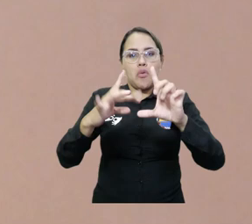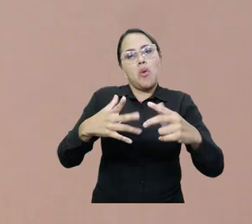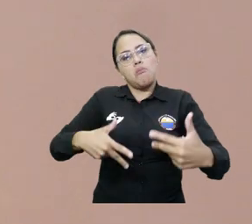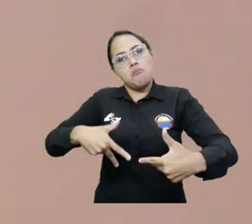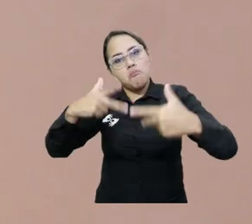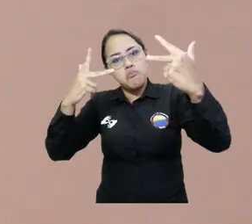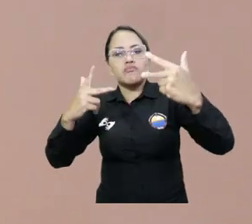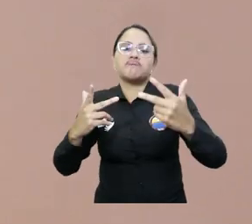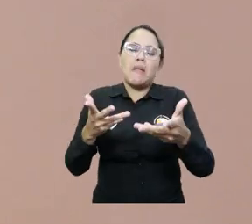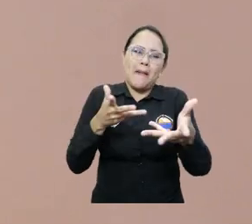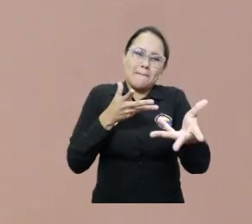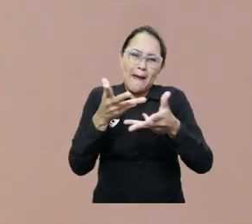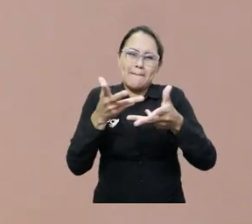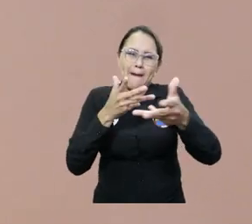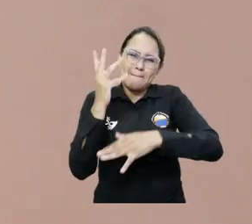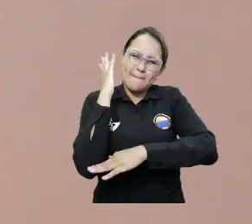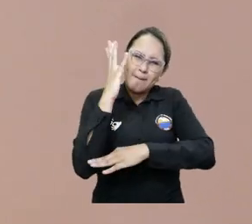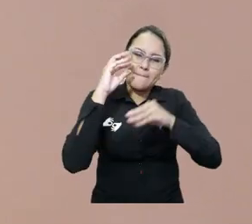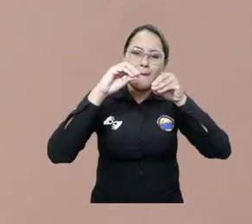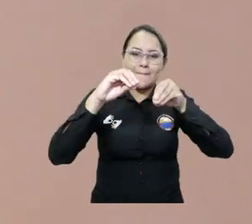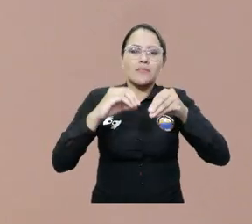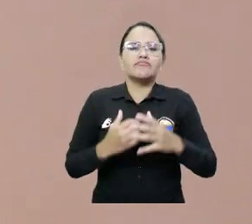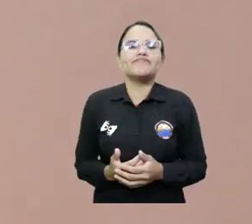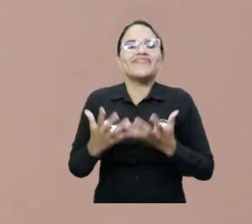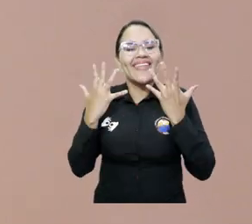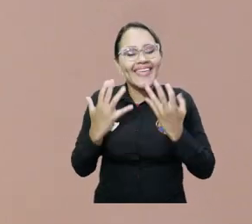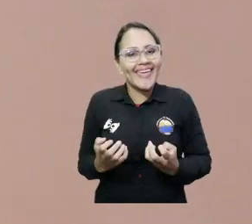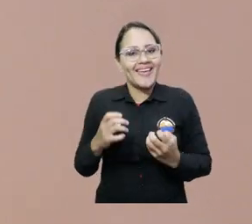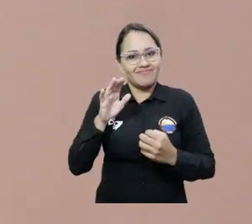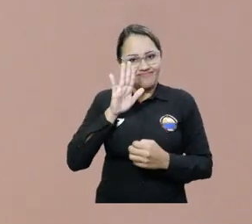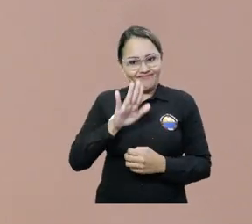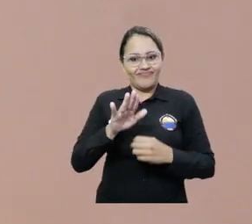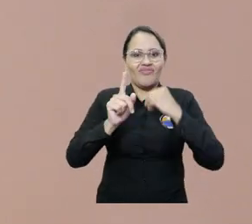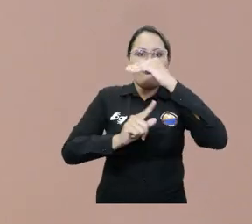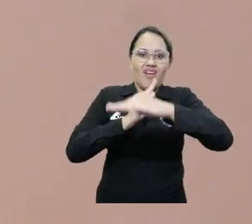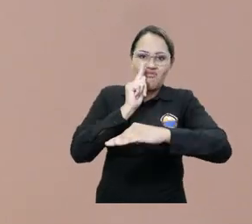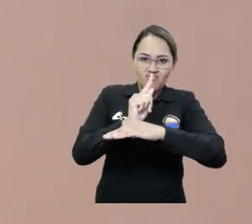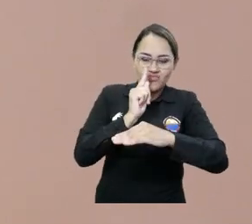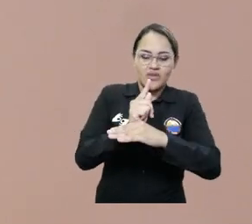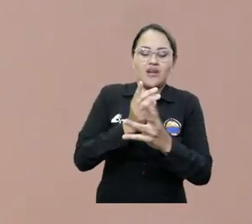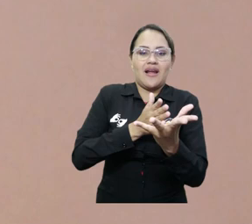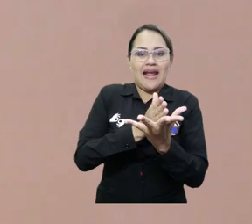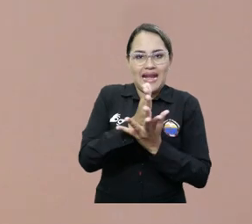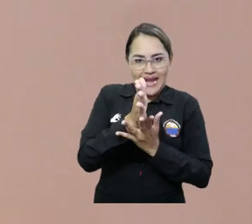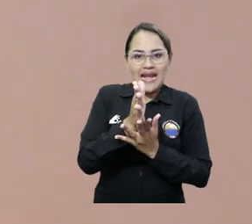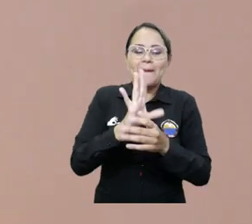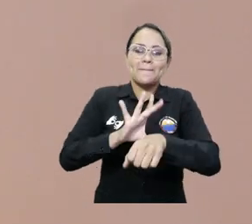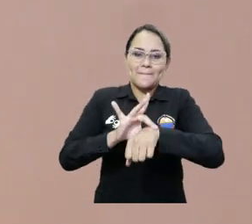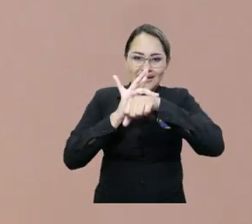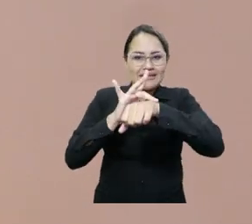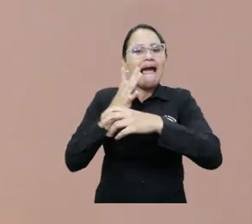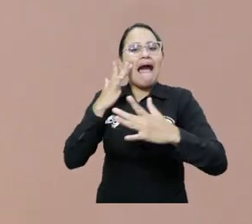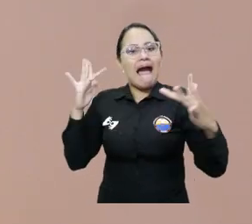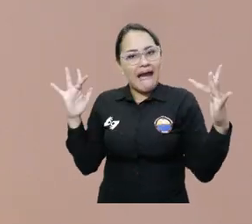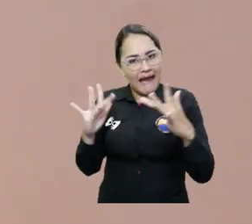que nuestra facultad, nuestro programa de medicina, esté acorde con los